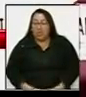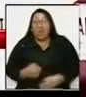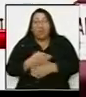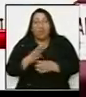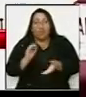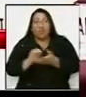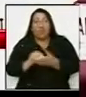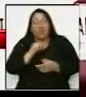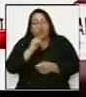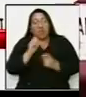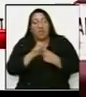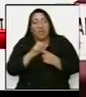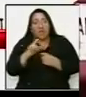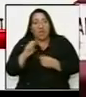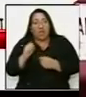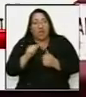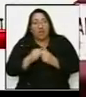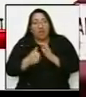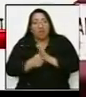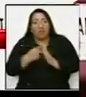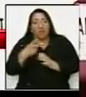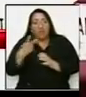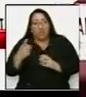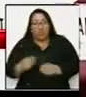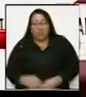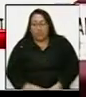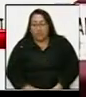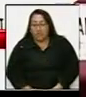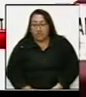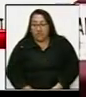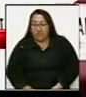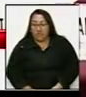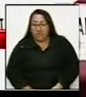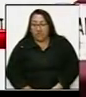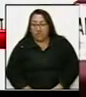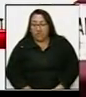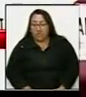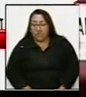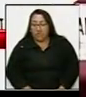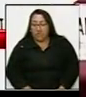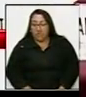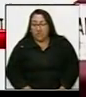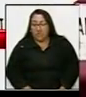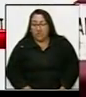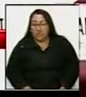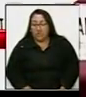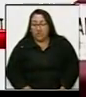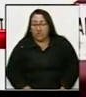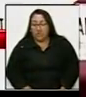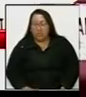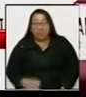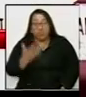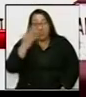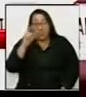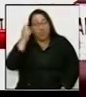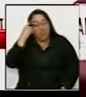configura la falta grave contemplada en el artículo 21. Hay que, considero yo, no sé si se habrá hecho